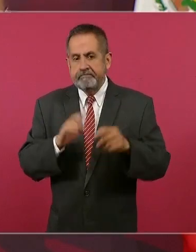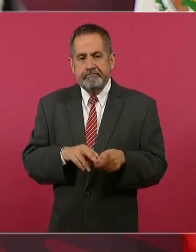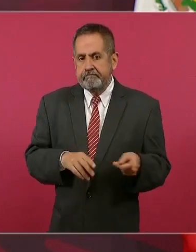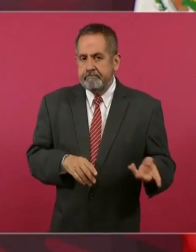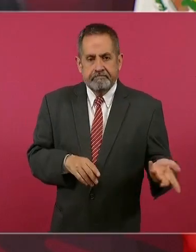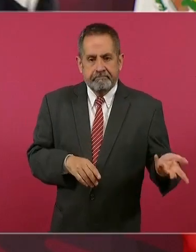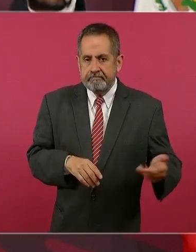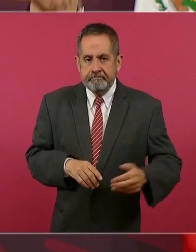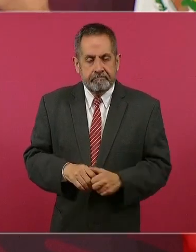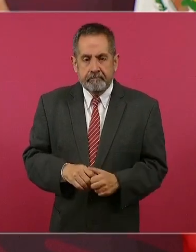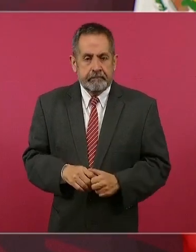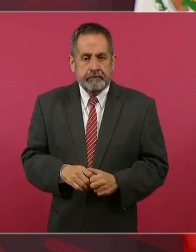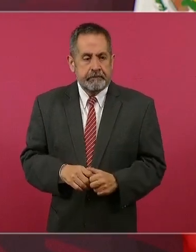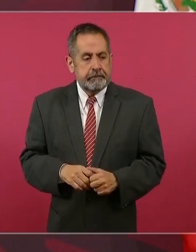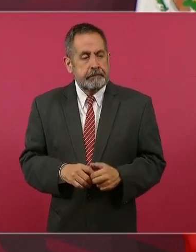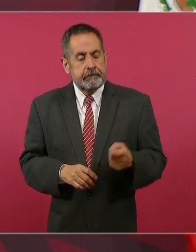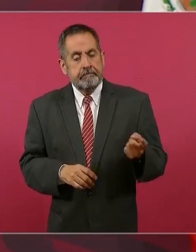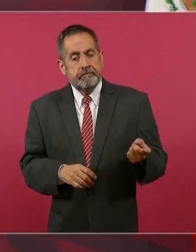Por eso